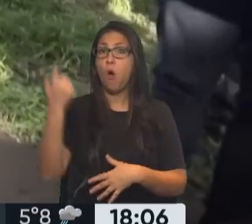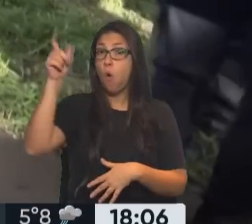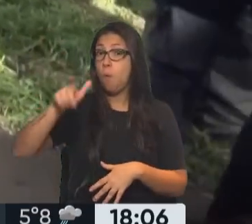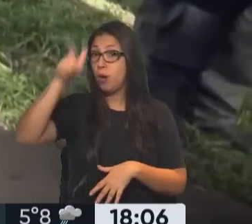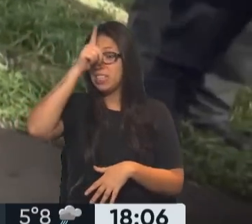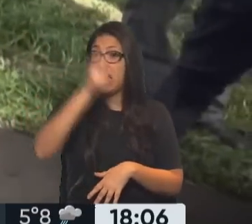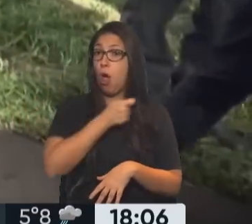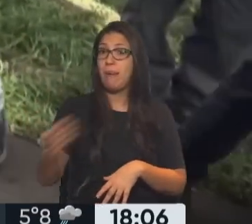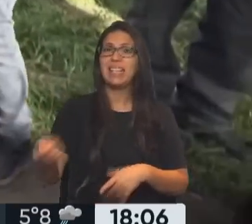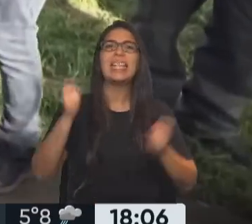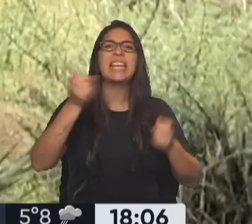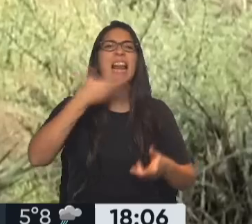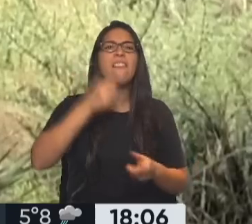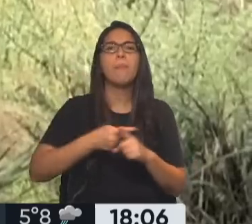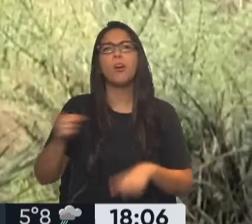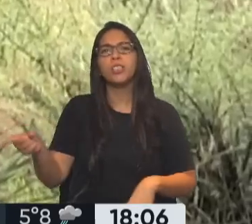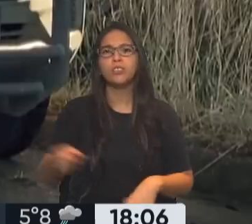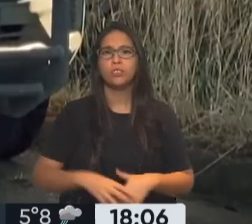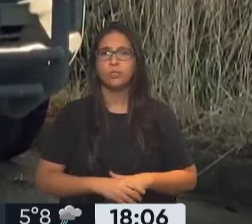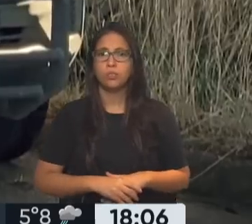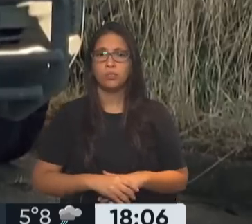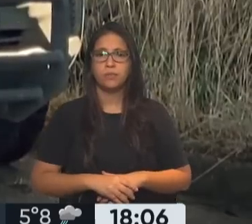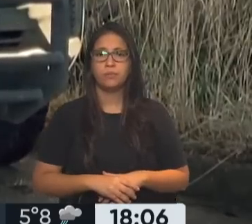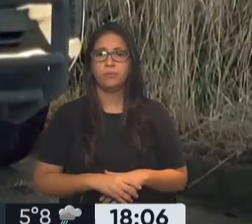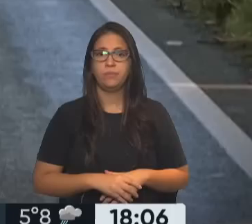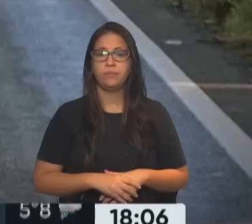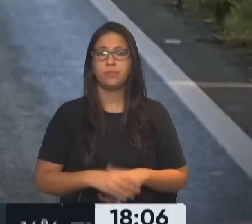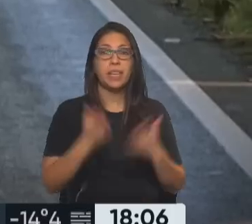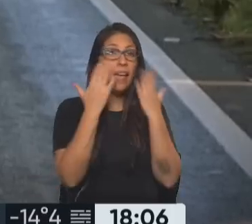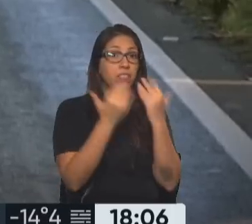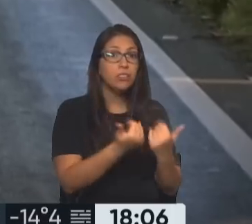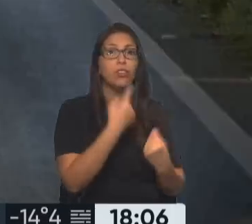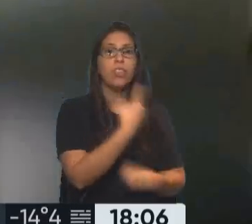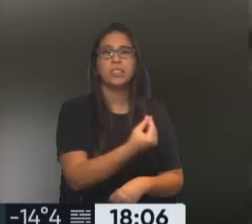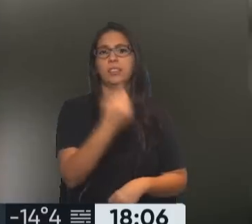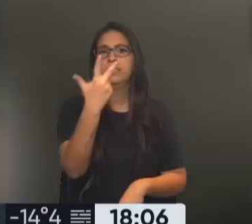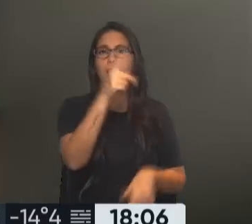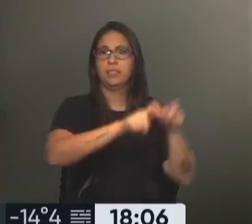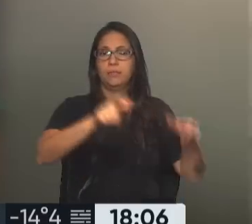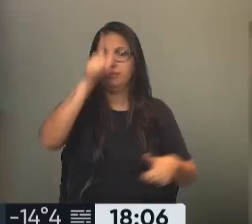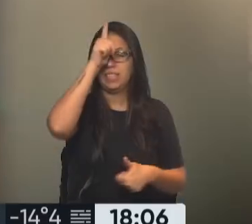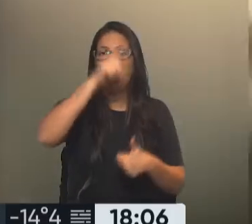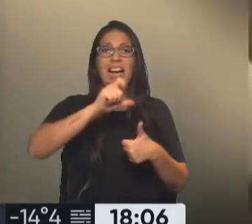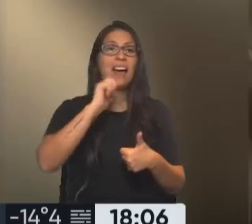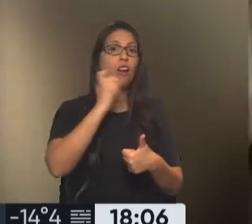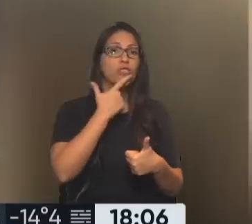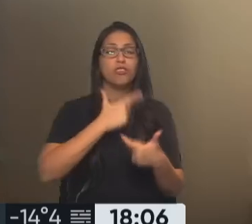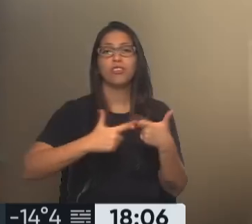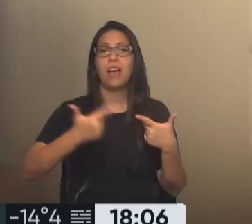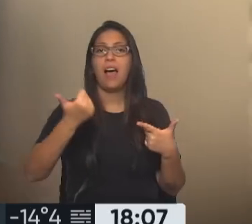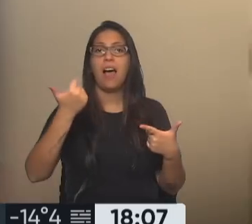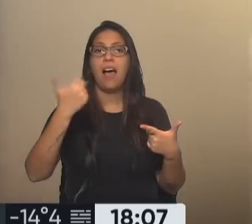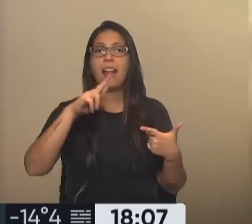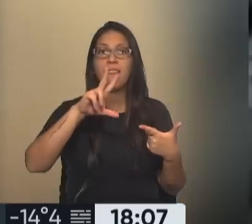carabinero, ¿quién habla por ellos? Según las investigaciones preliminares, los 3 policías, Carlos Cisterna, Sergio Arévalo y